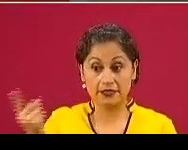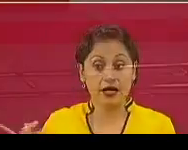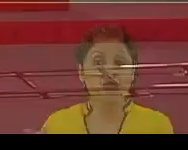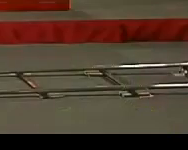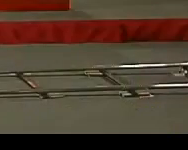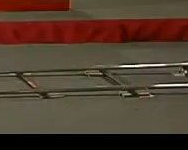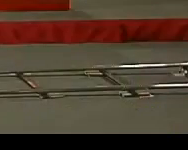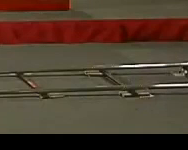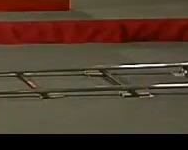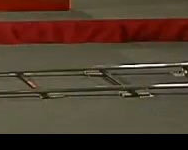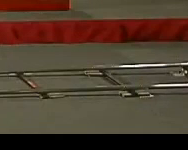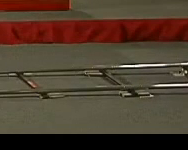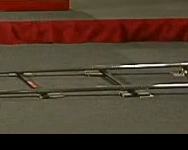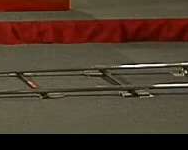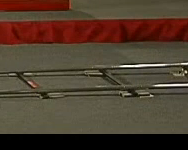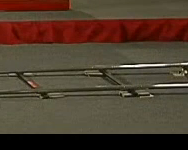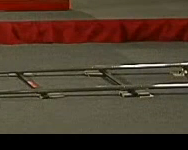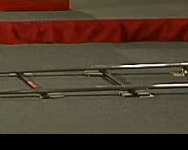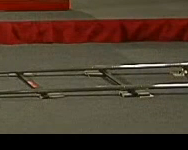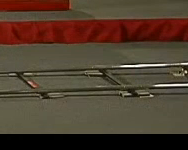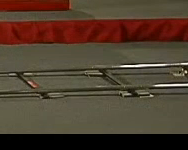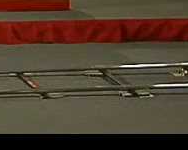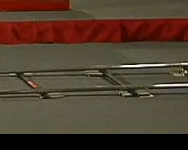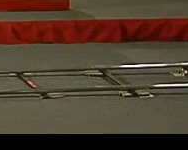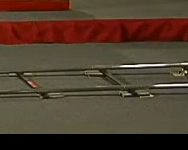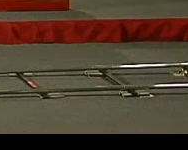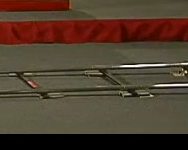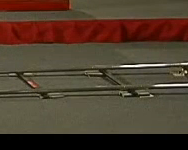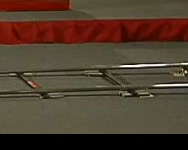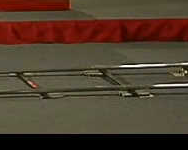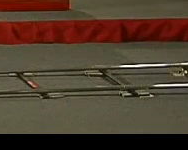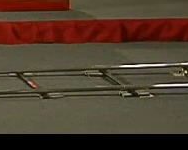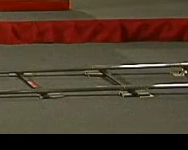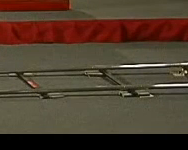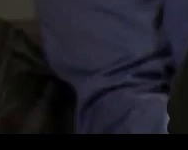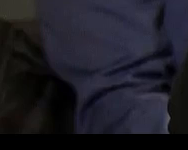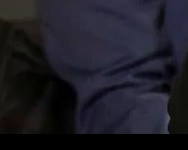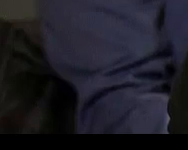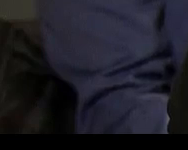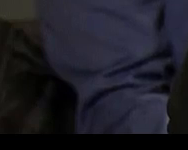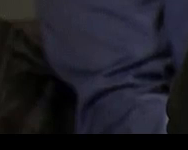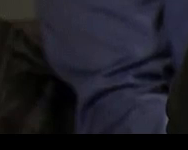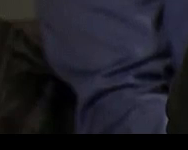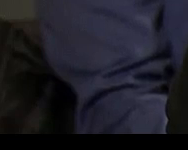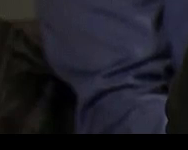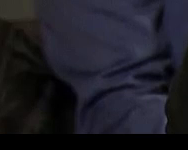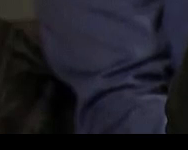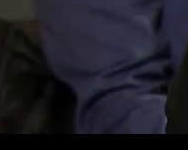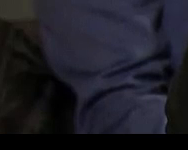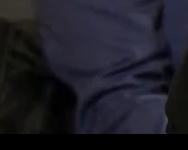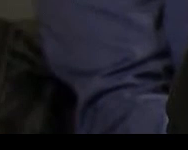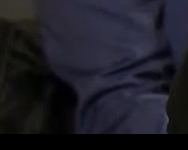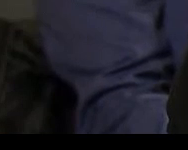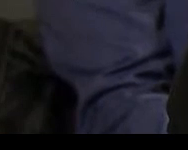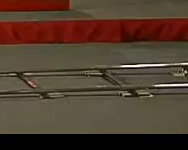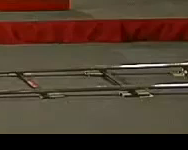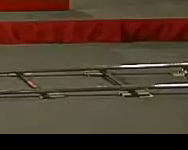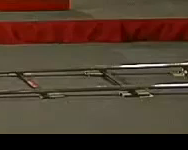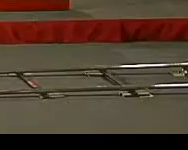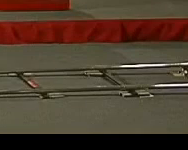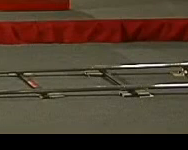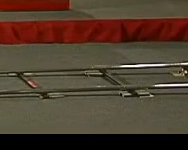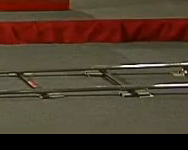que las cifras no cuadran. Y esto genera a la población, pues, incertidumbre. Uh-huh.